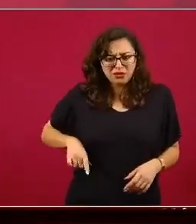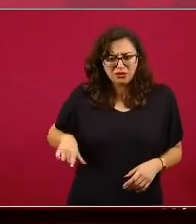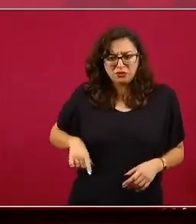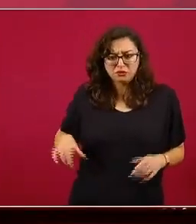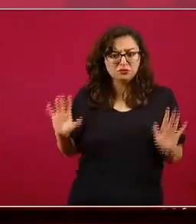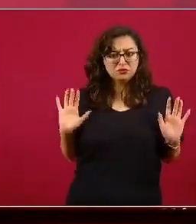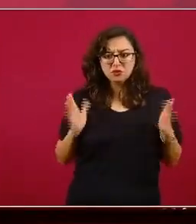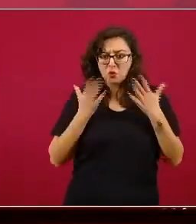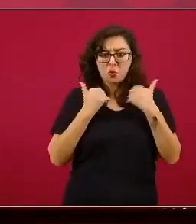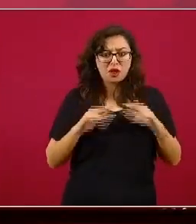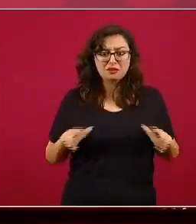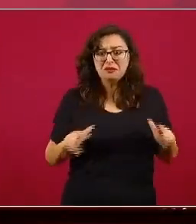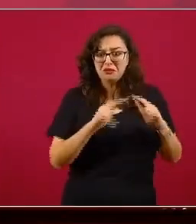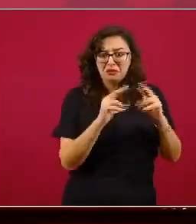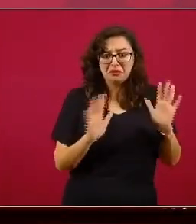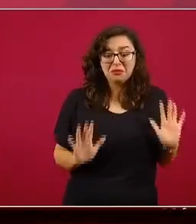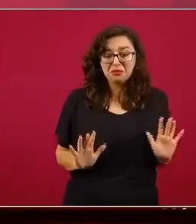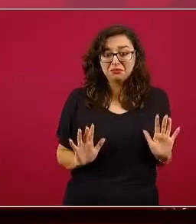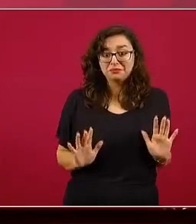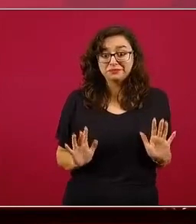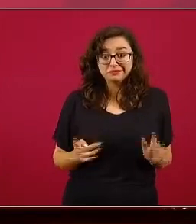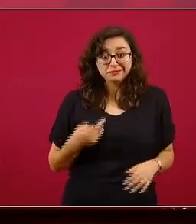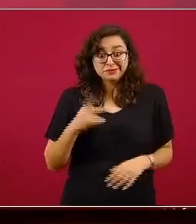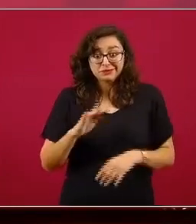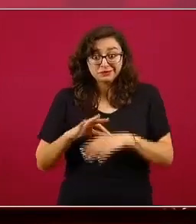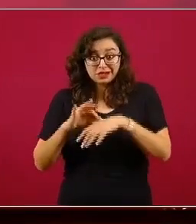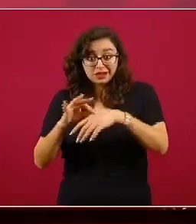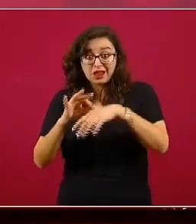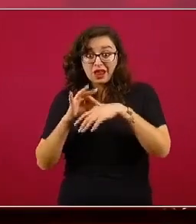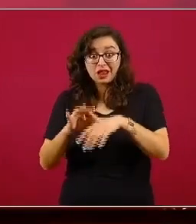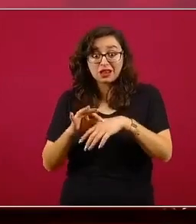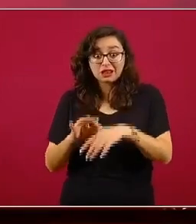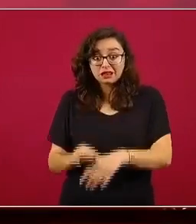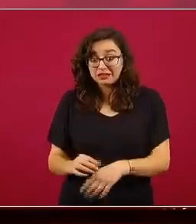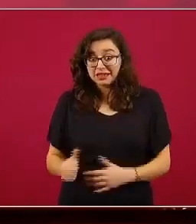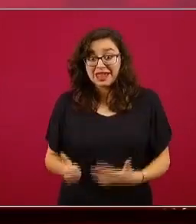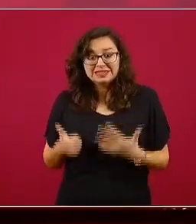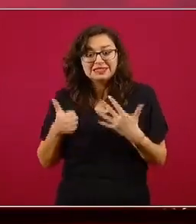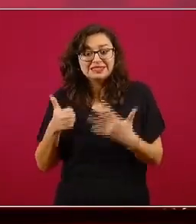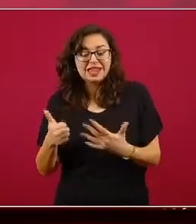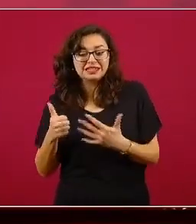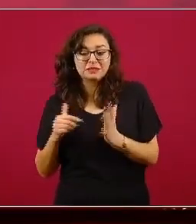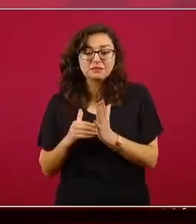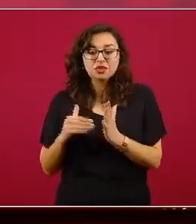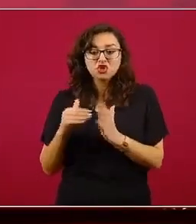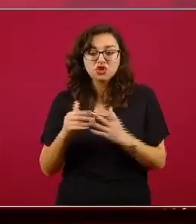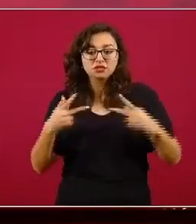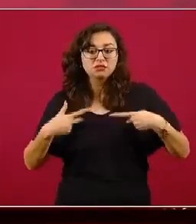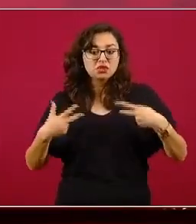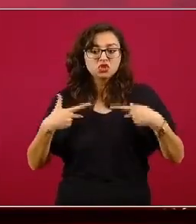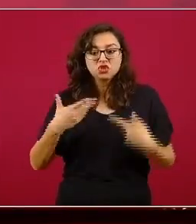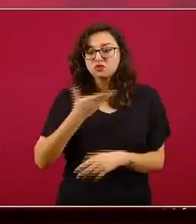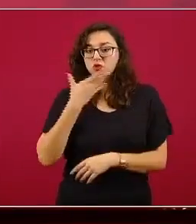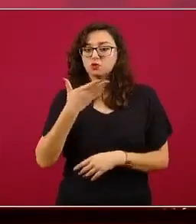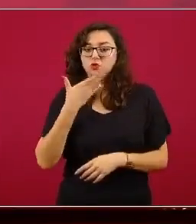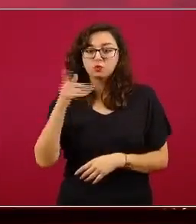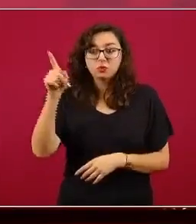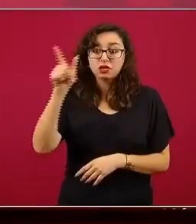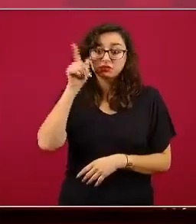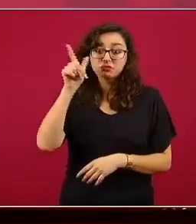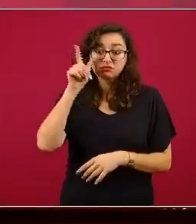gobierno laico evidentemente, pero hay que reconocer la realidad. 6 millones de personas suelen ir a la Basílica de